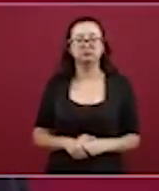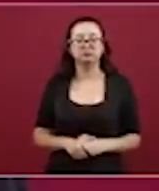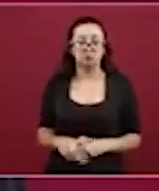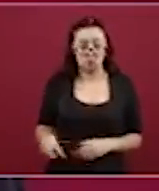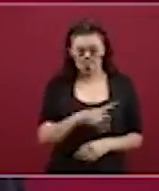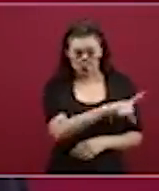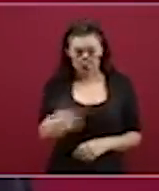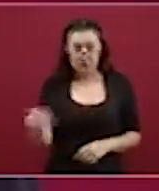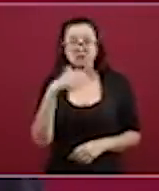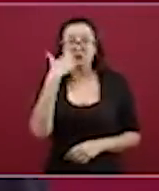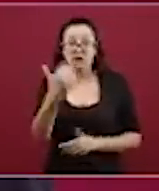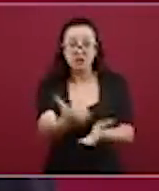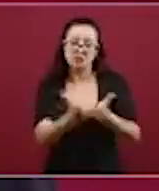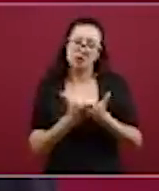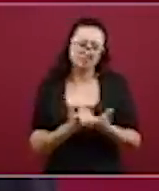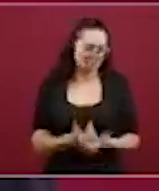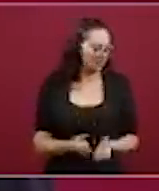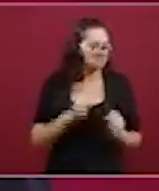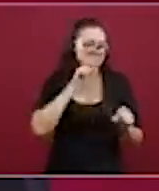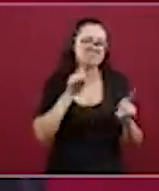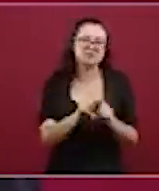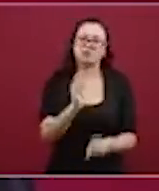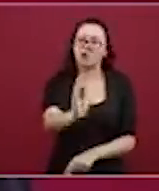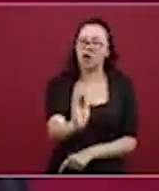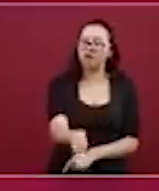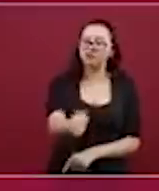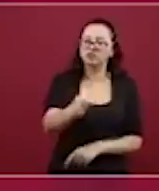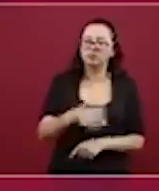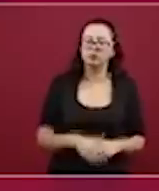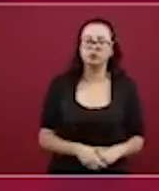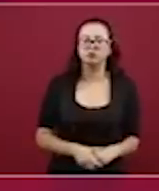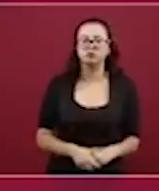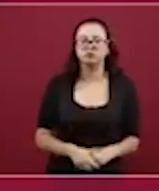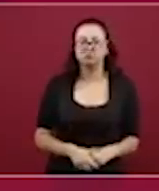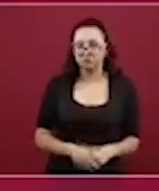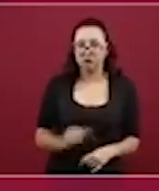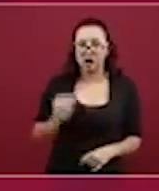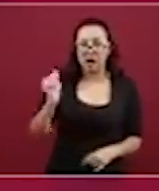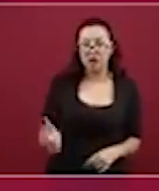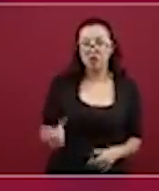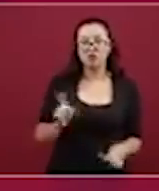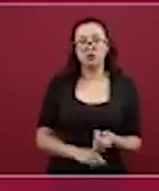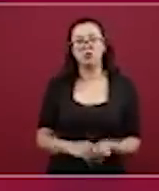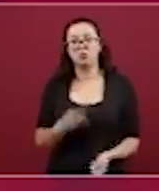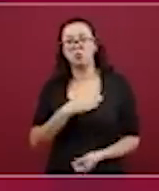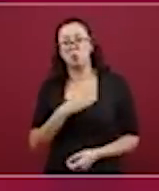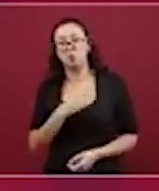es bienvenido, bien recibido, todas sus buenas intenciones.